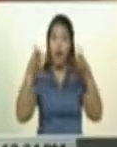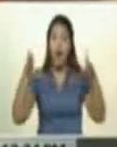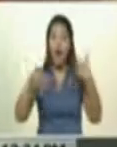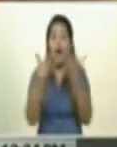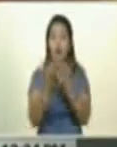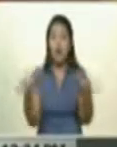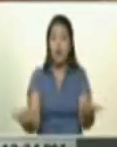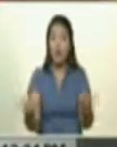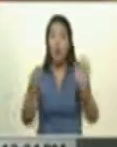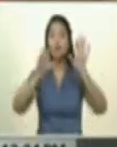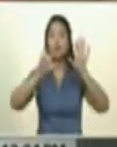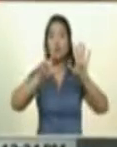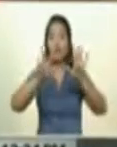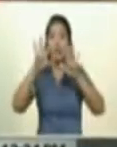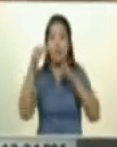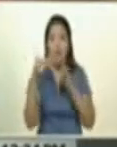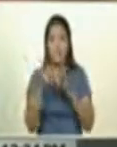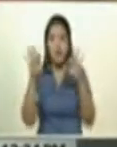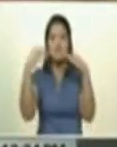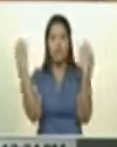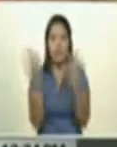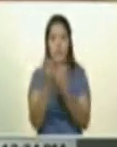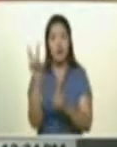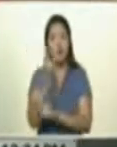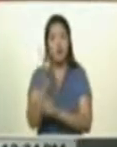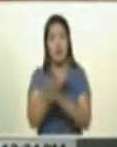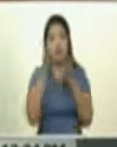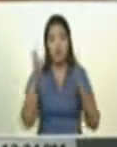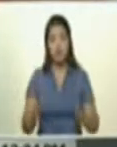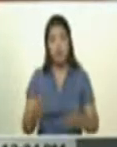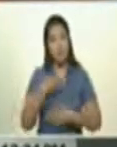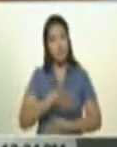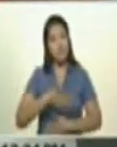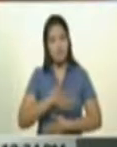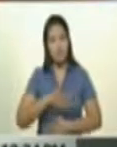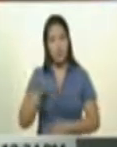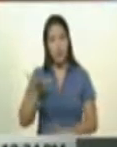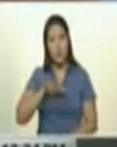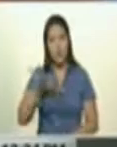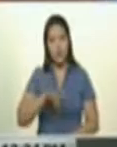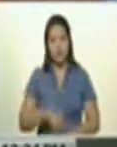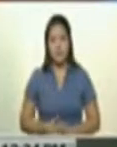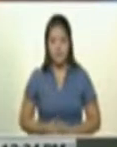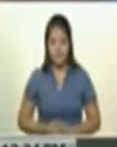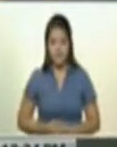la fecha, más de 810 mil familias venezolanas disfrutan del servicio.